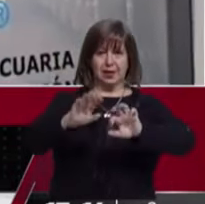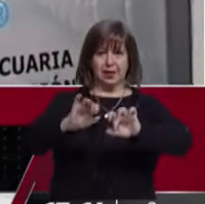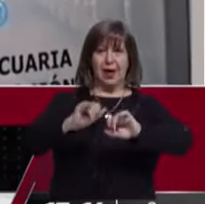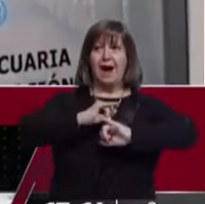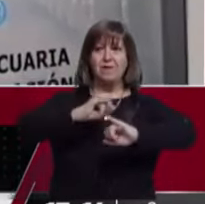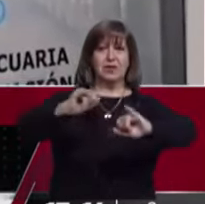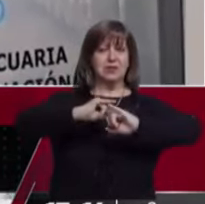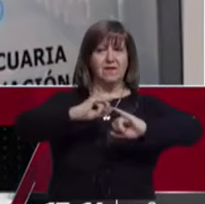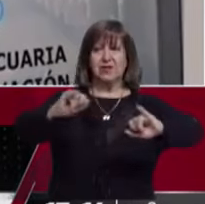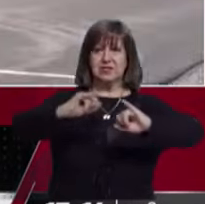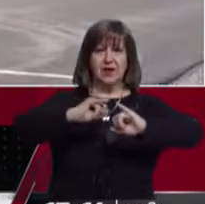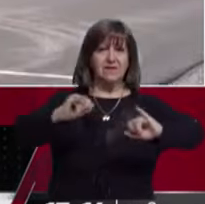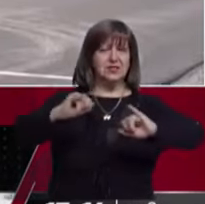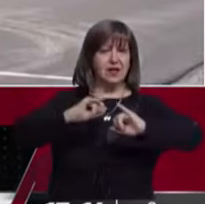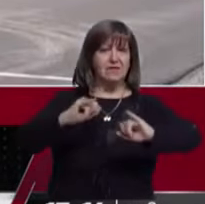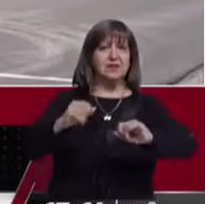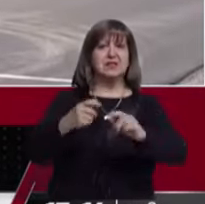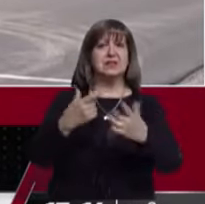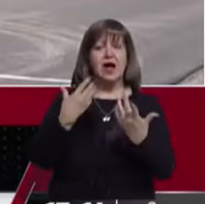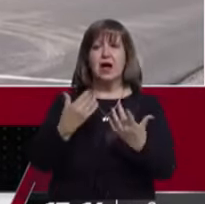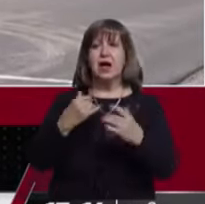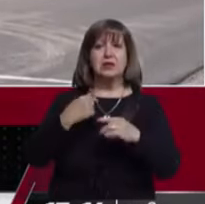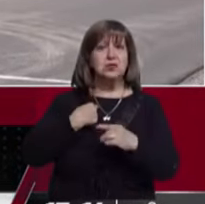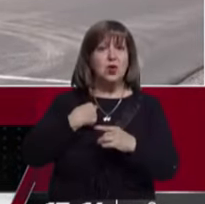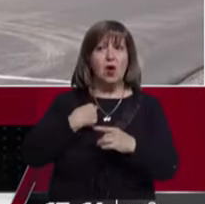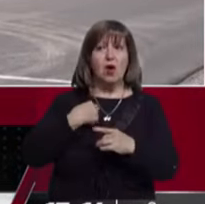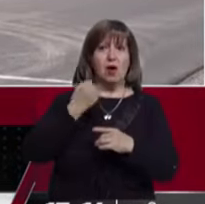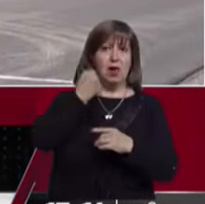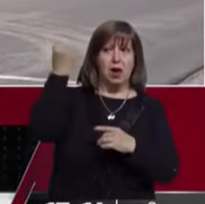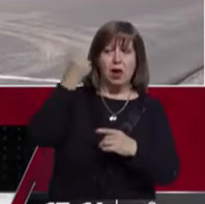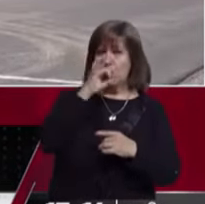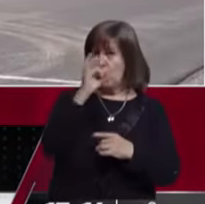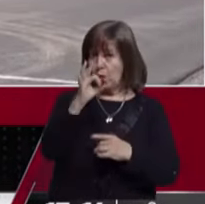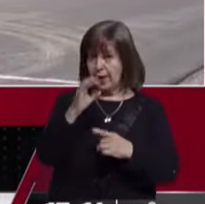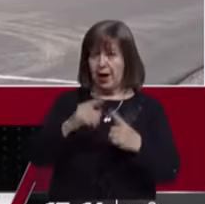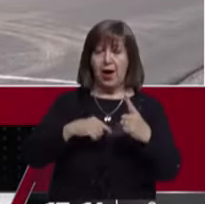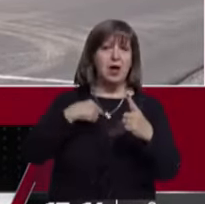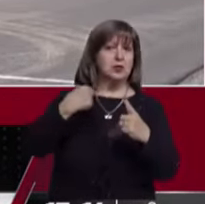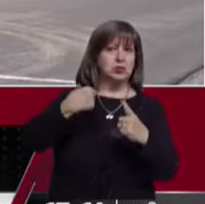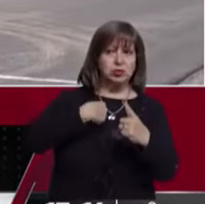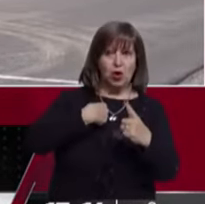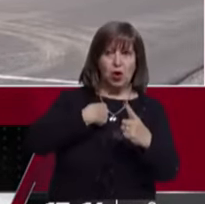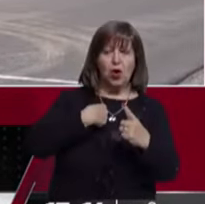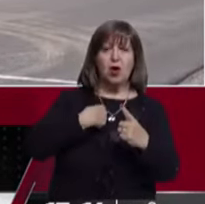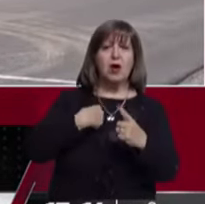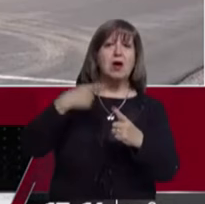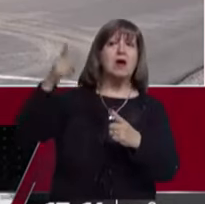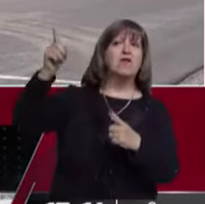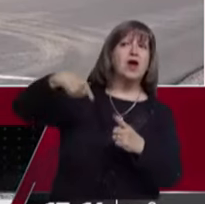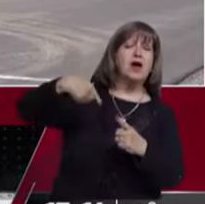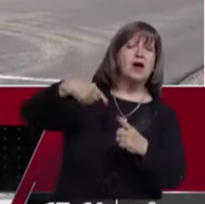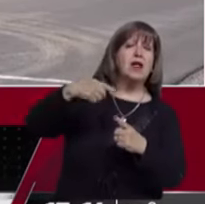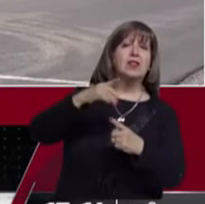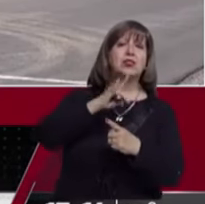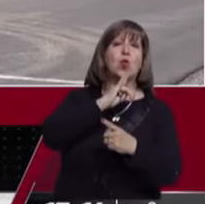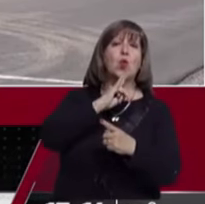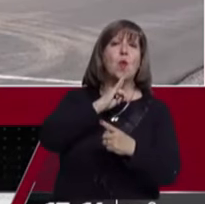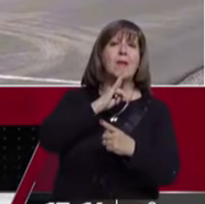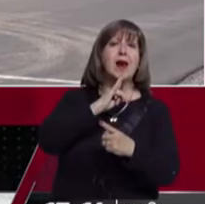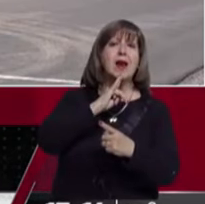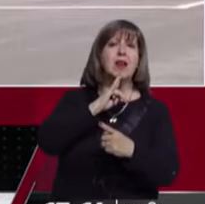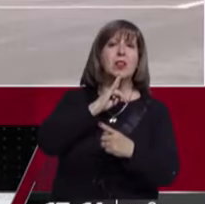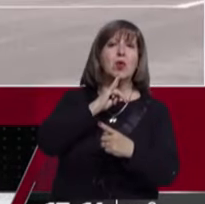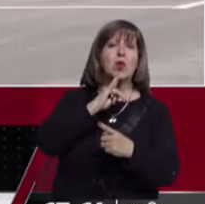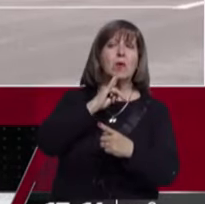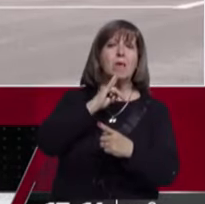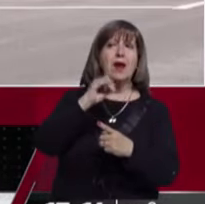también con aquellos con quienes se había cruzado. Él estaba hablando de la llegada de narcos tucumanos a la